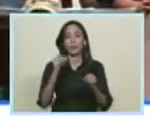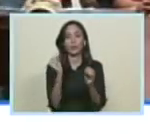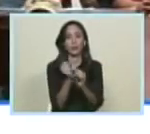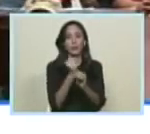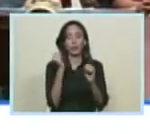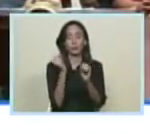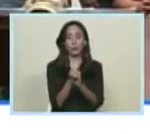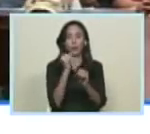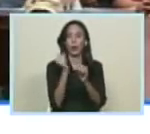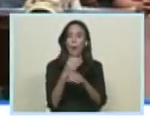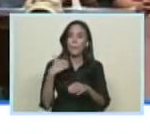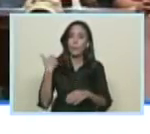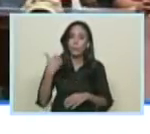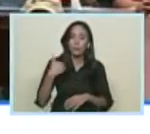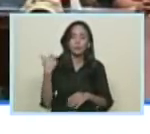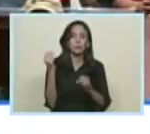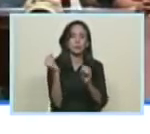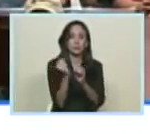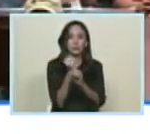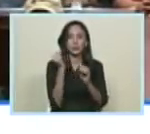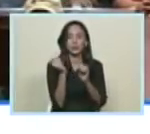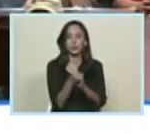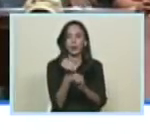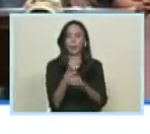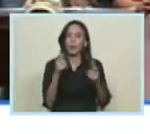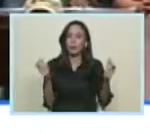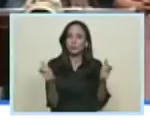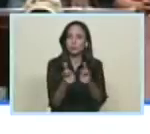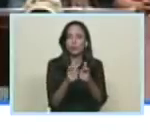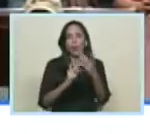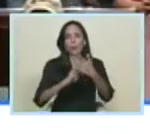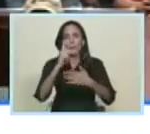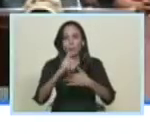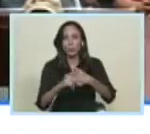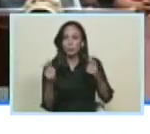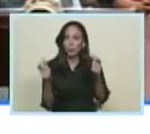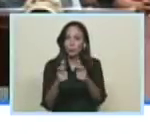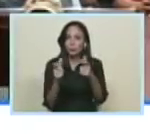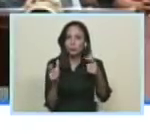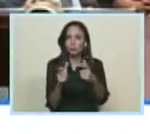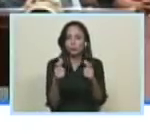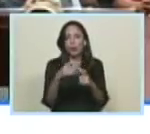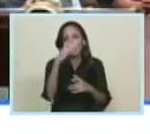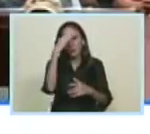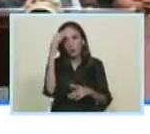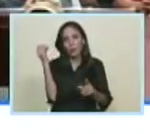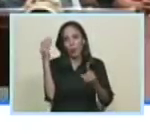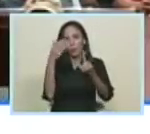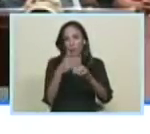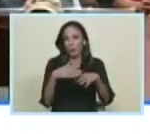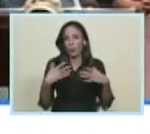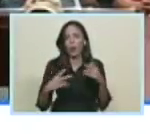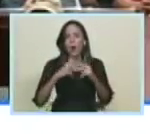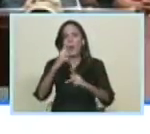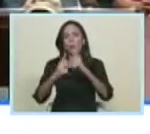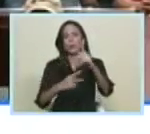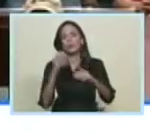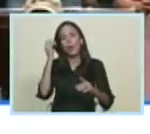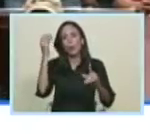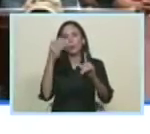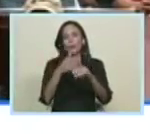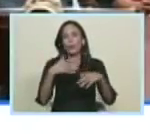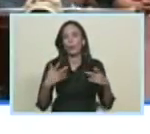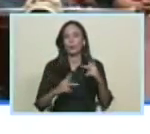de provecho esas instalaciones para reuniones de planificación. Ya saben, la meta es producir,